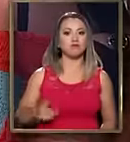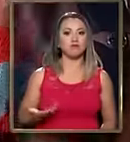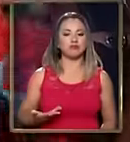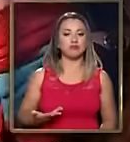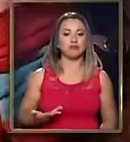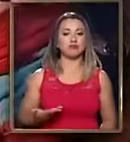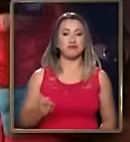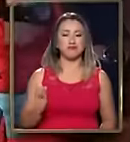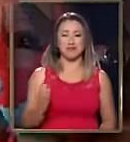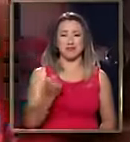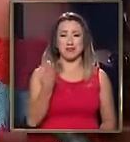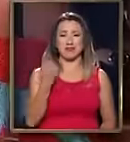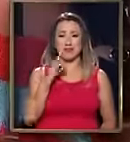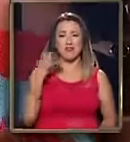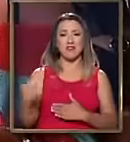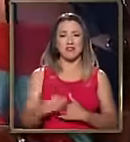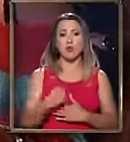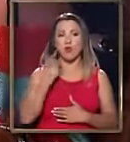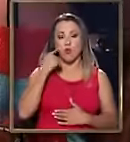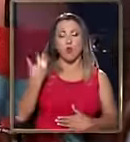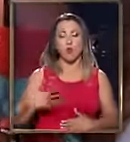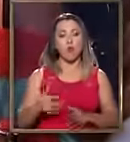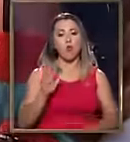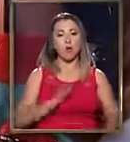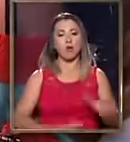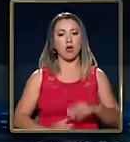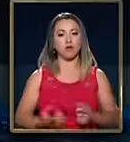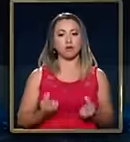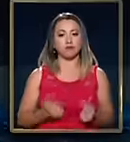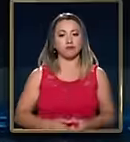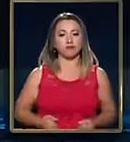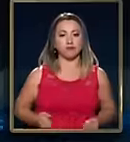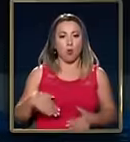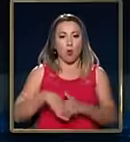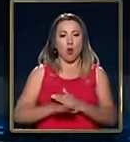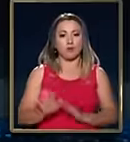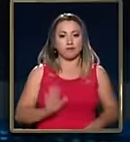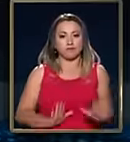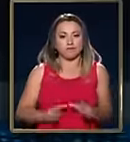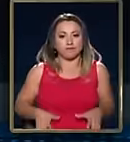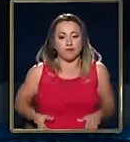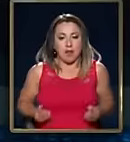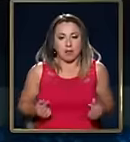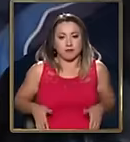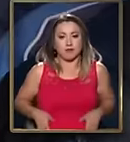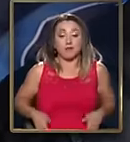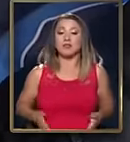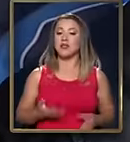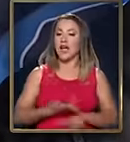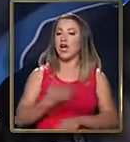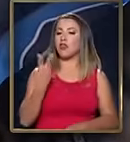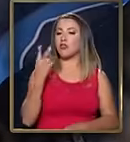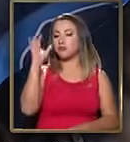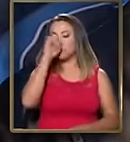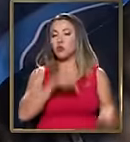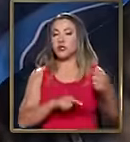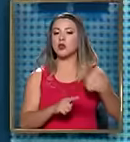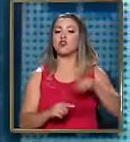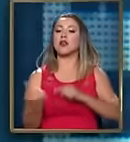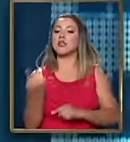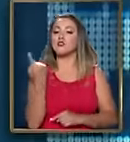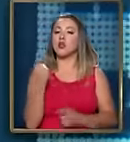la primera señal que la cosa está mal. Ahora, uno podría decir que en este país existen dos turistas, que es el nacional